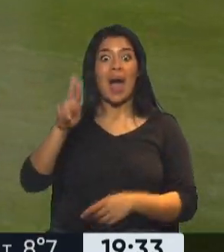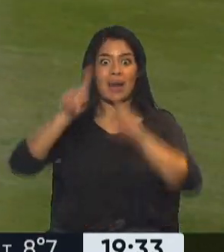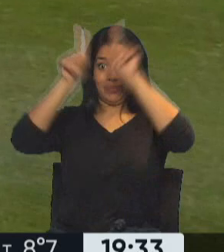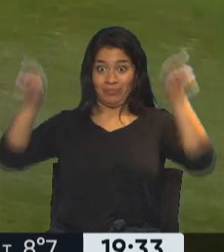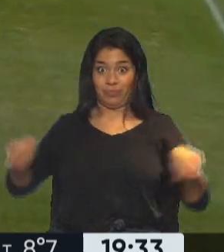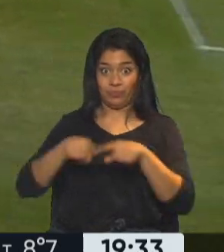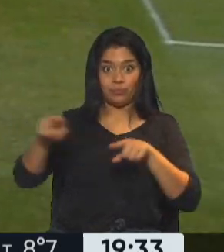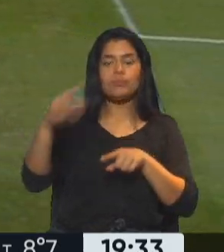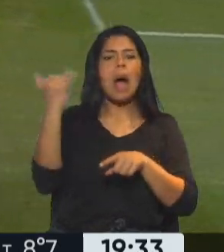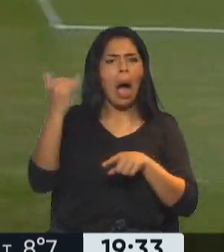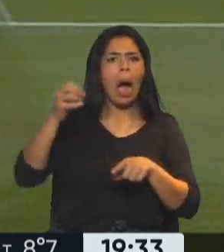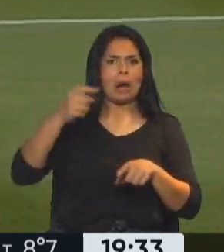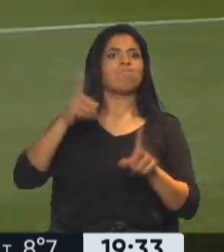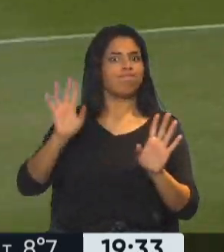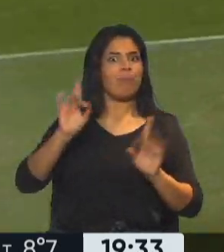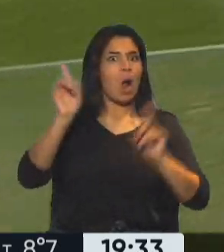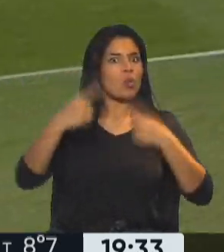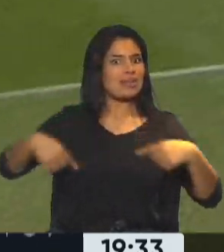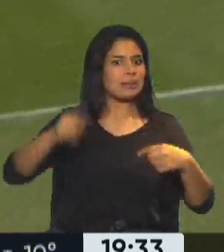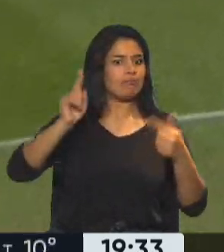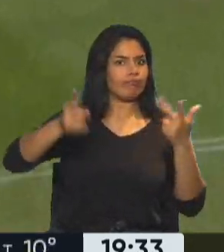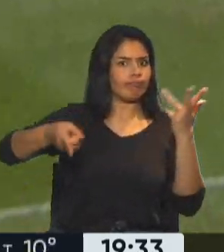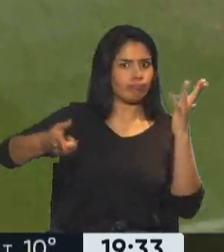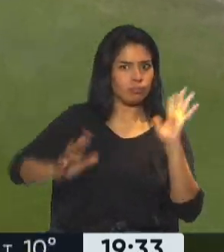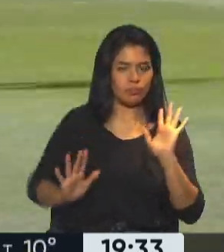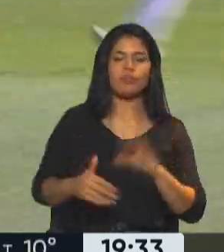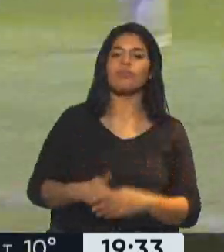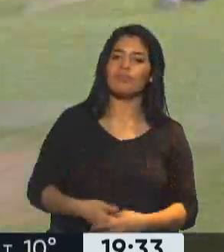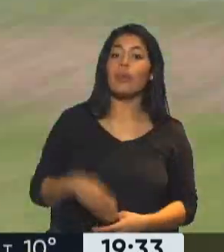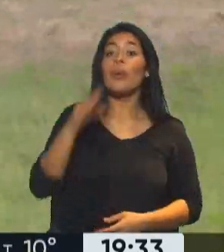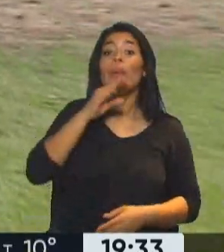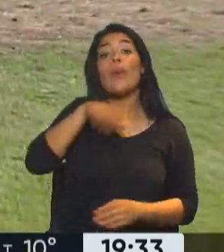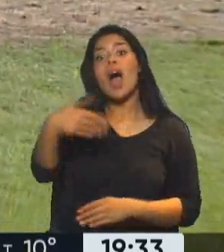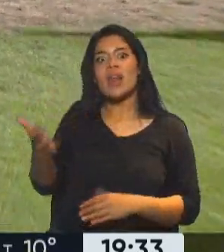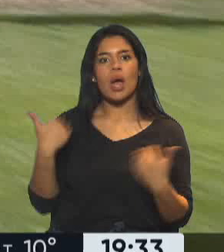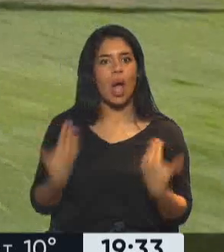el arbitraje. Pero Barracas lo aprovechó y Sepúlveda